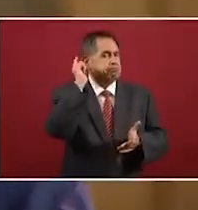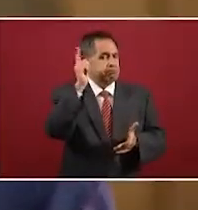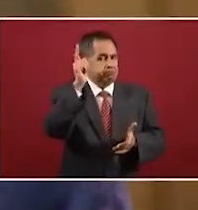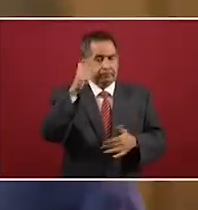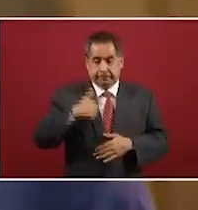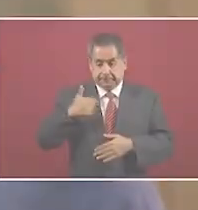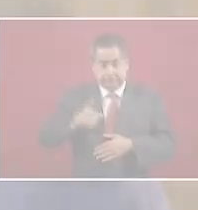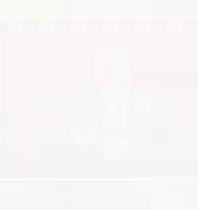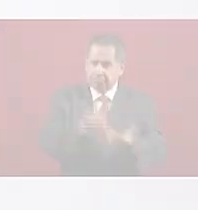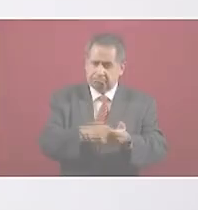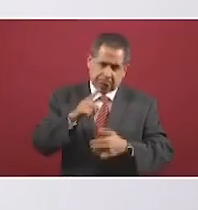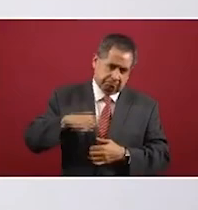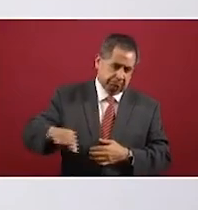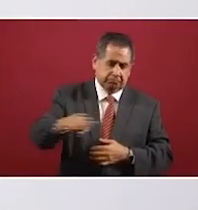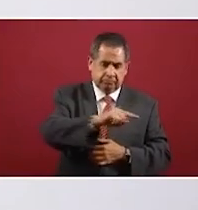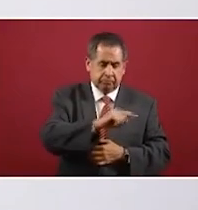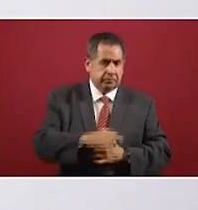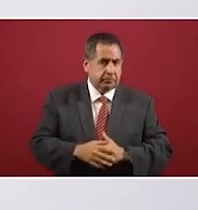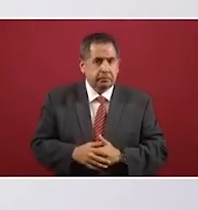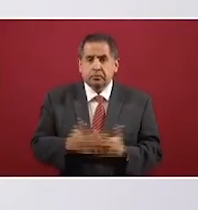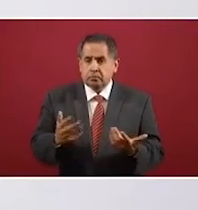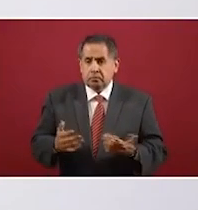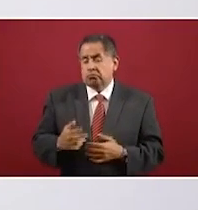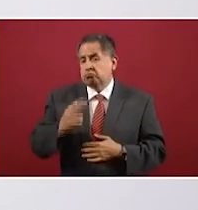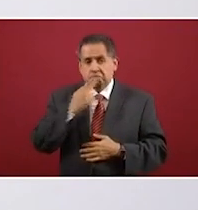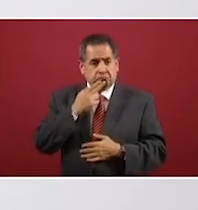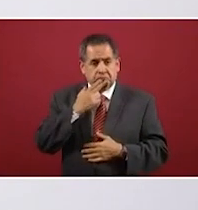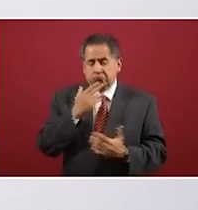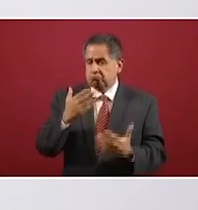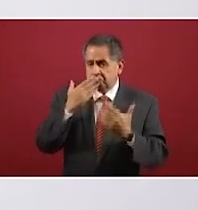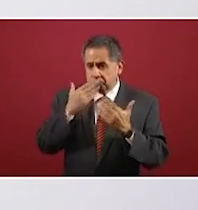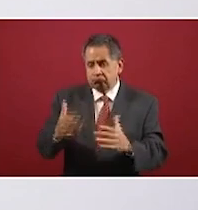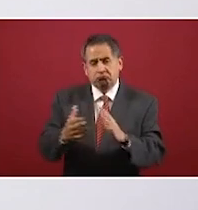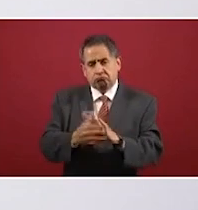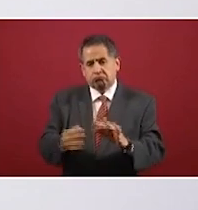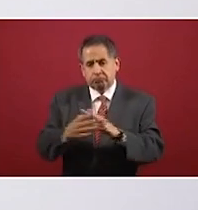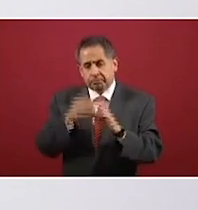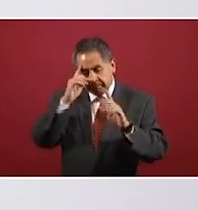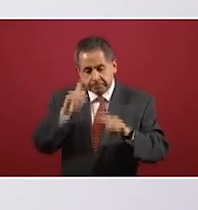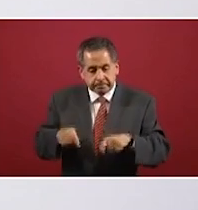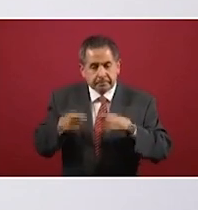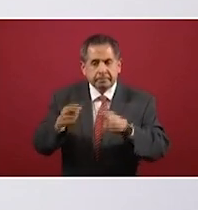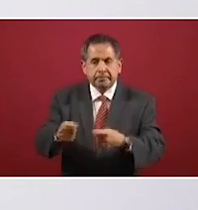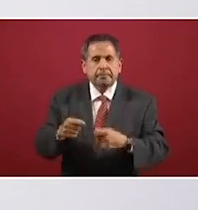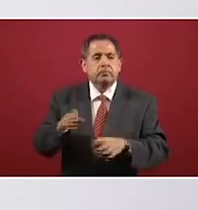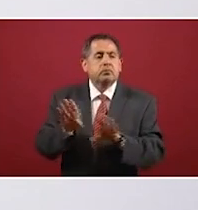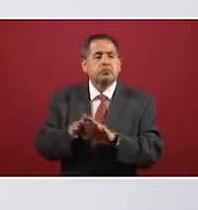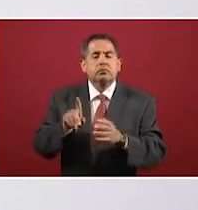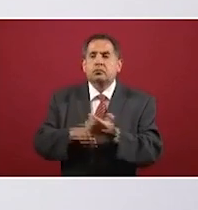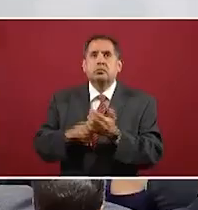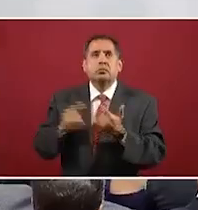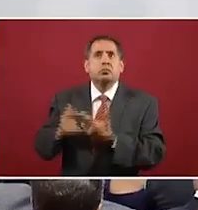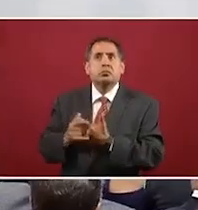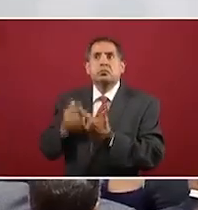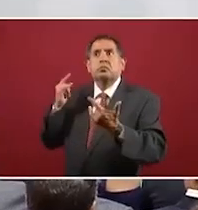de Cultura Económica. Está funcionando la estrategia para el rescate de la memoria